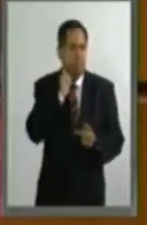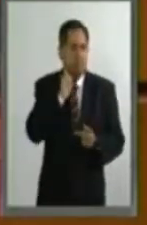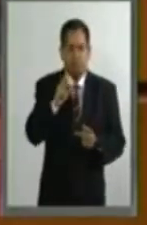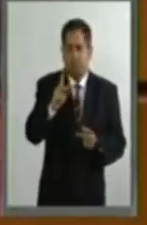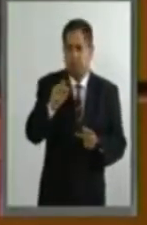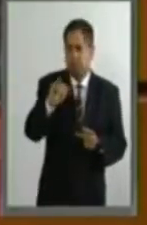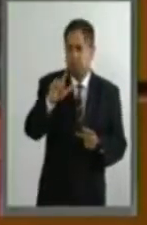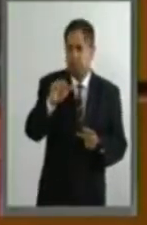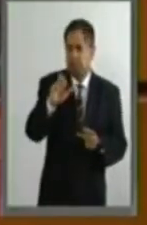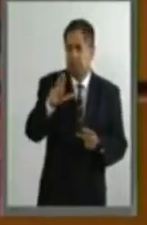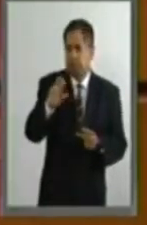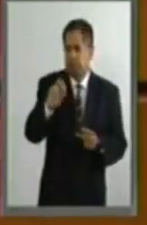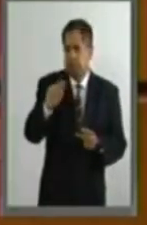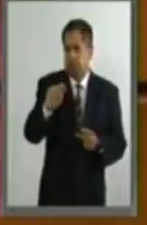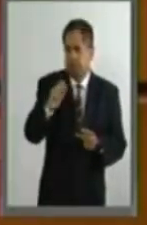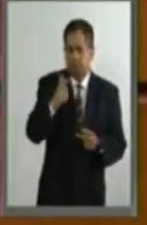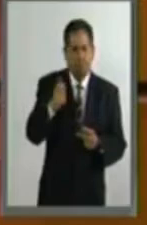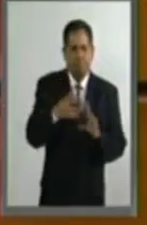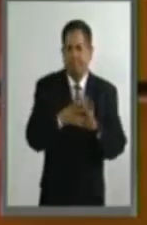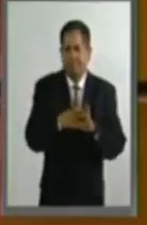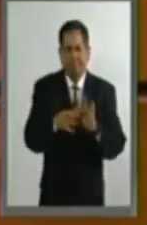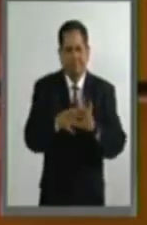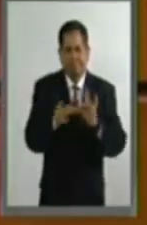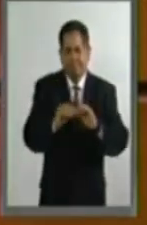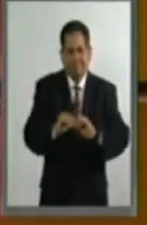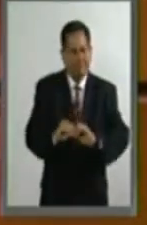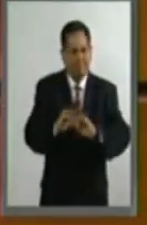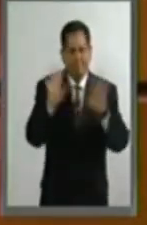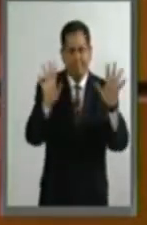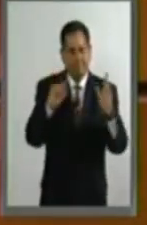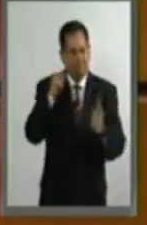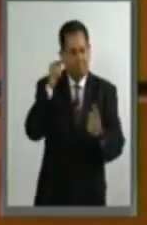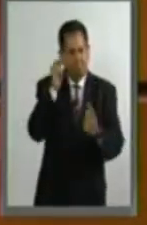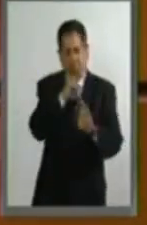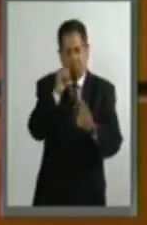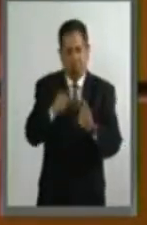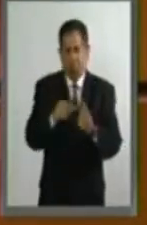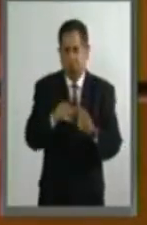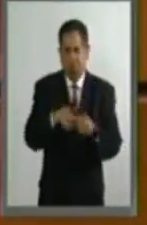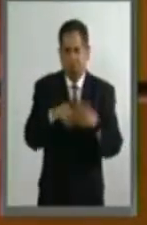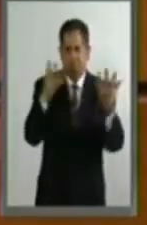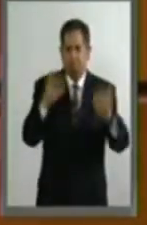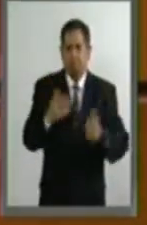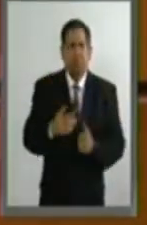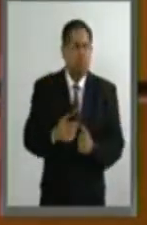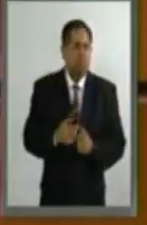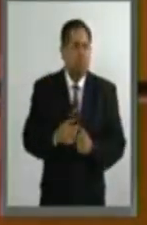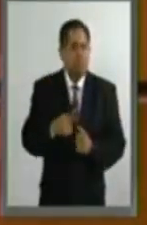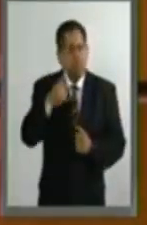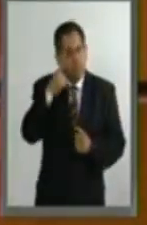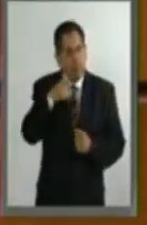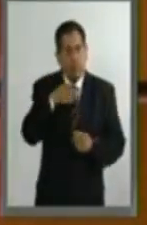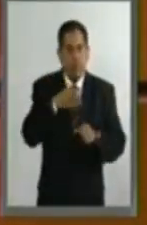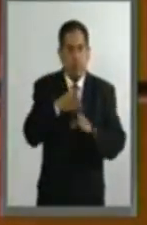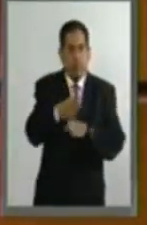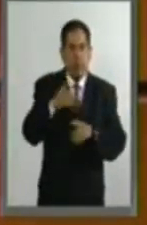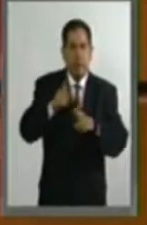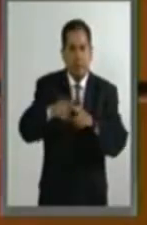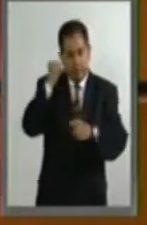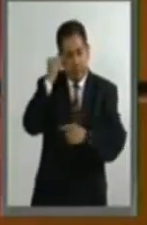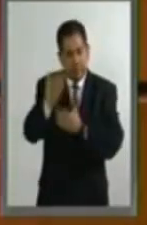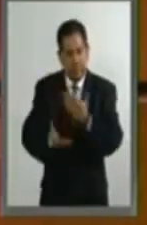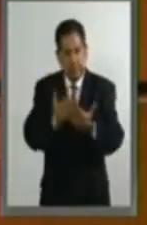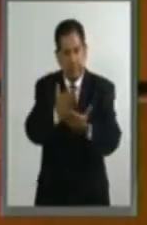Pilar Ortega, han sido muy explícitas, han sido muy claras en el sentido de la